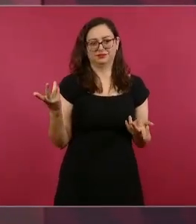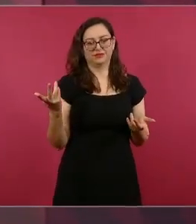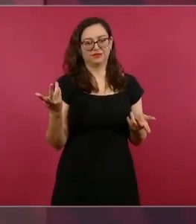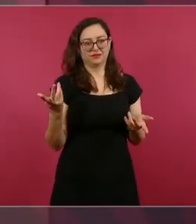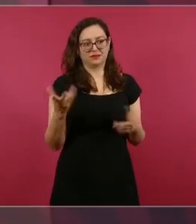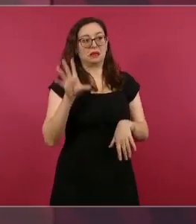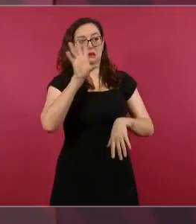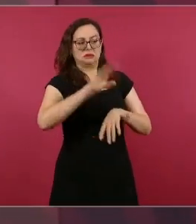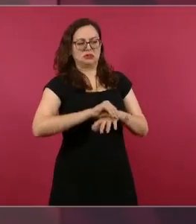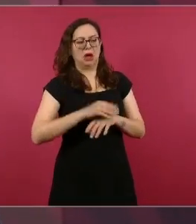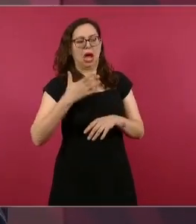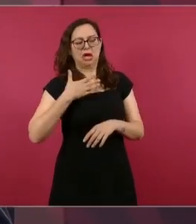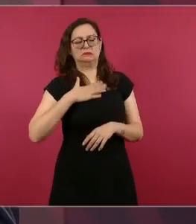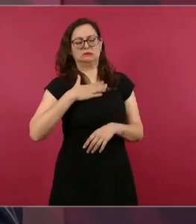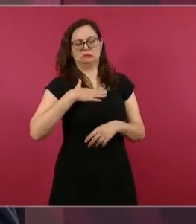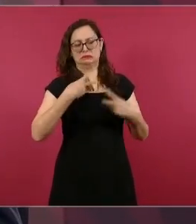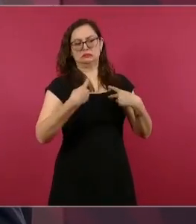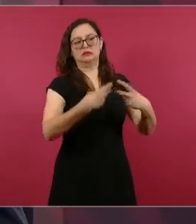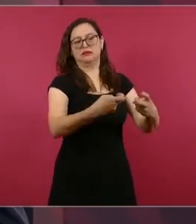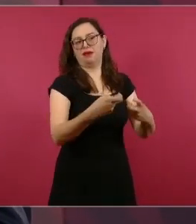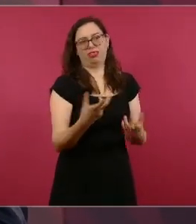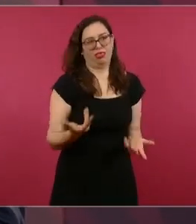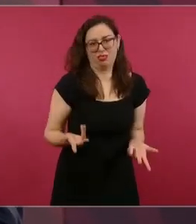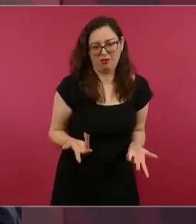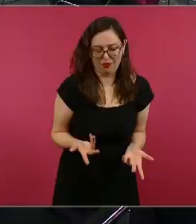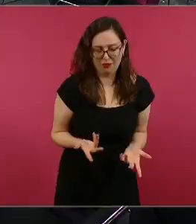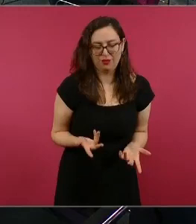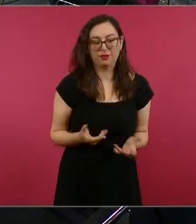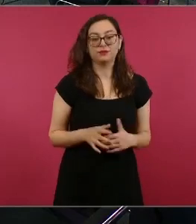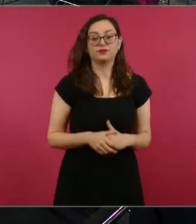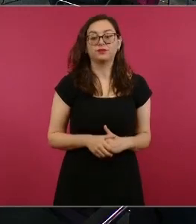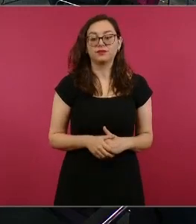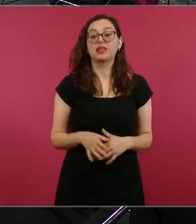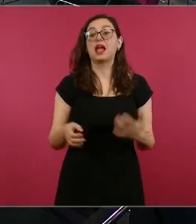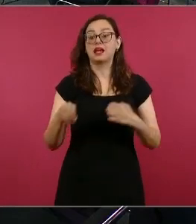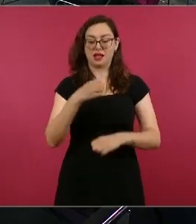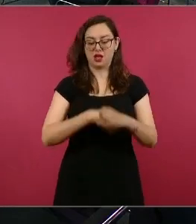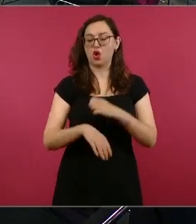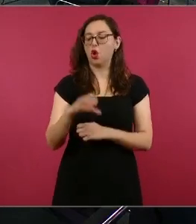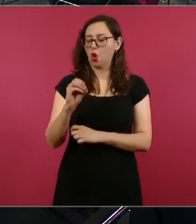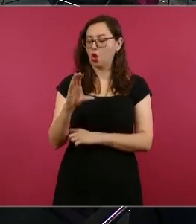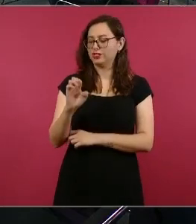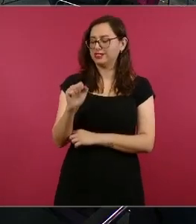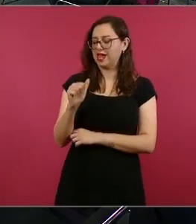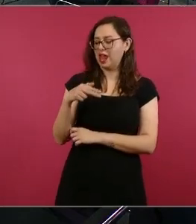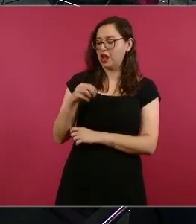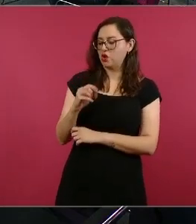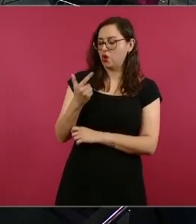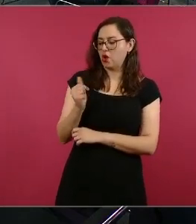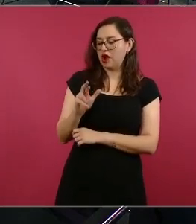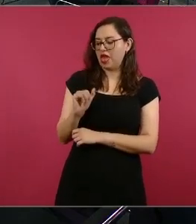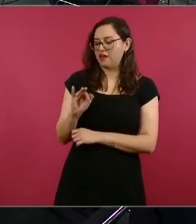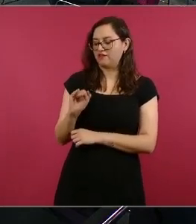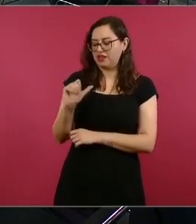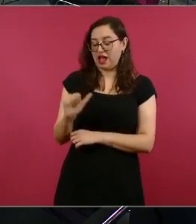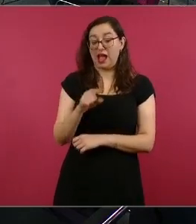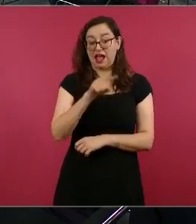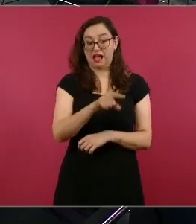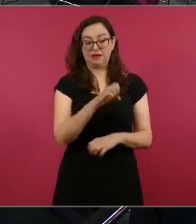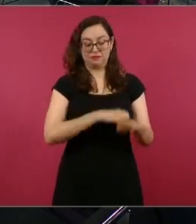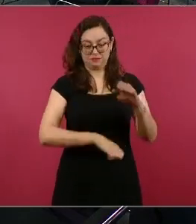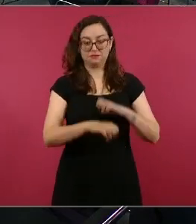que se dejen robar. ¿Cómo se llama? Oceanográfica. Esa empresa